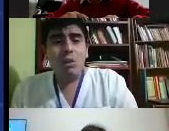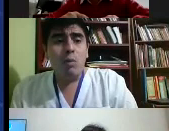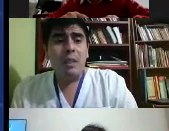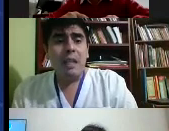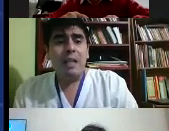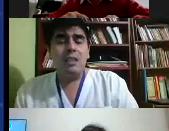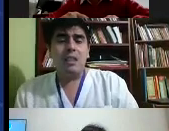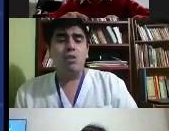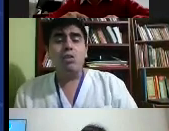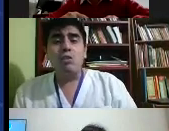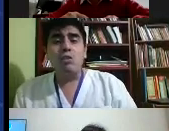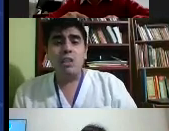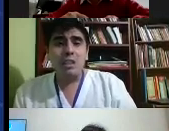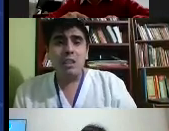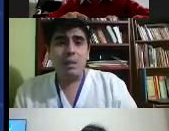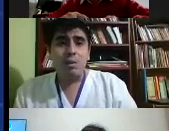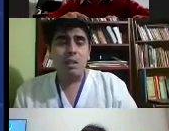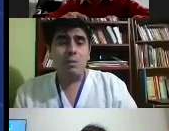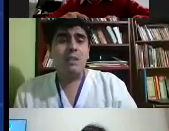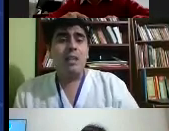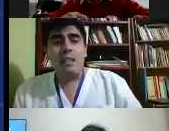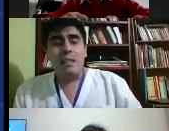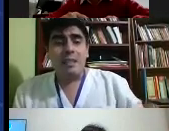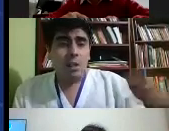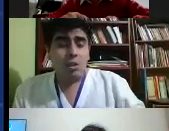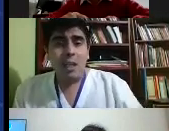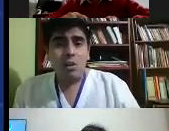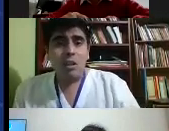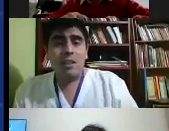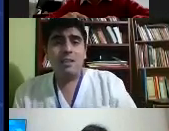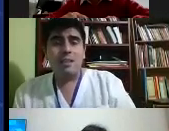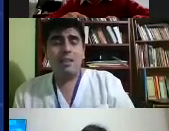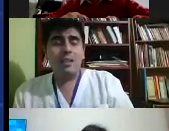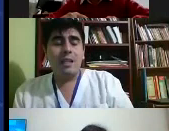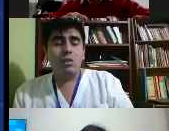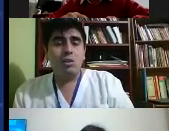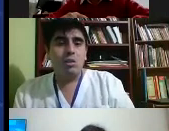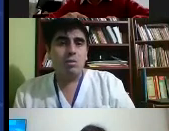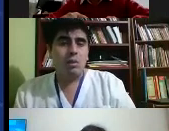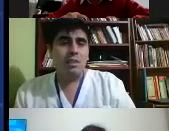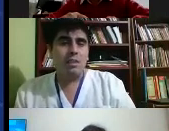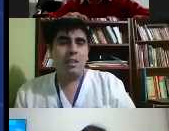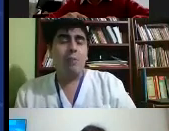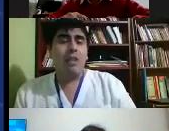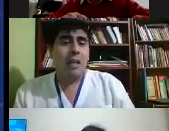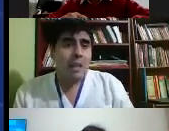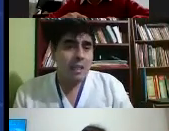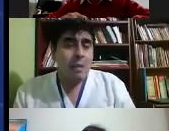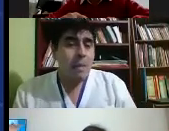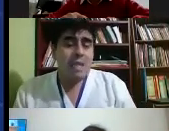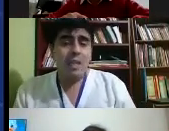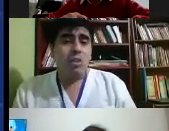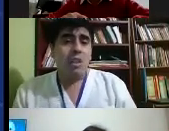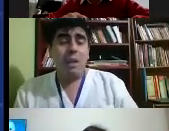a montar hospitales que no son suficientes para poder pues desarrollar lo que es en este caso pues el